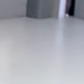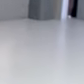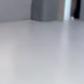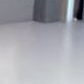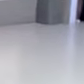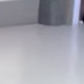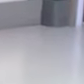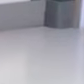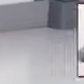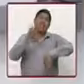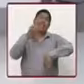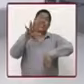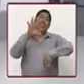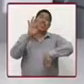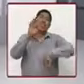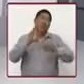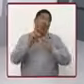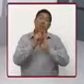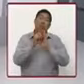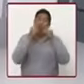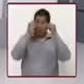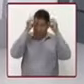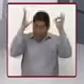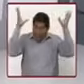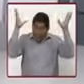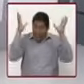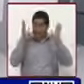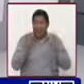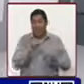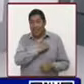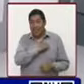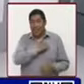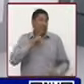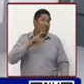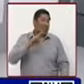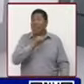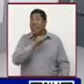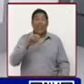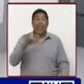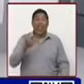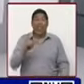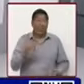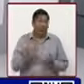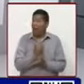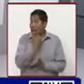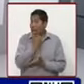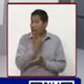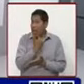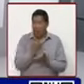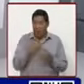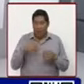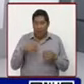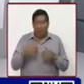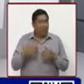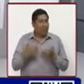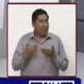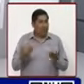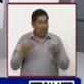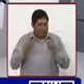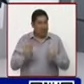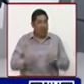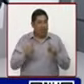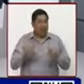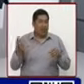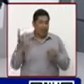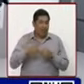En 19 minutos estaremos con grandes sorpresas, mi querido Dani. Estamos de estreno, novedades, sectores y además personas